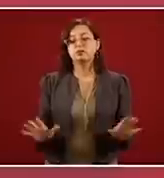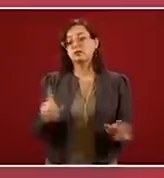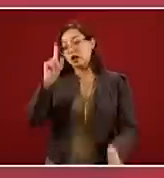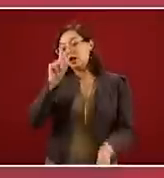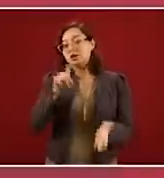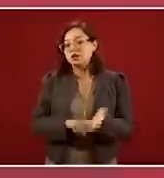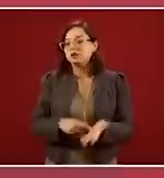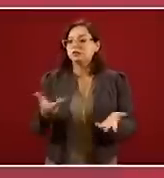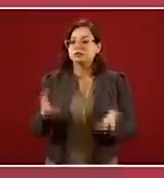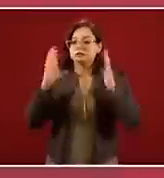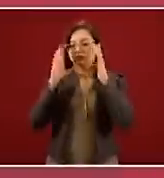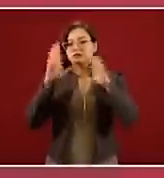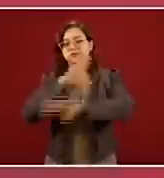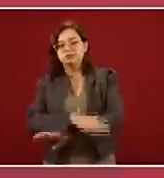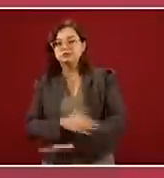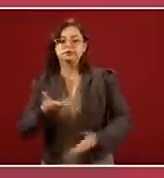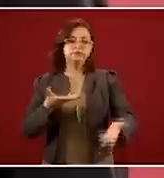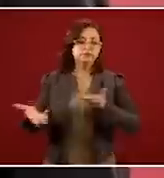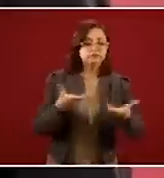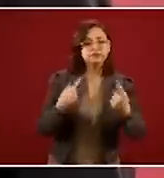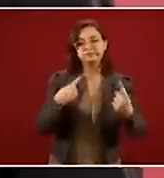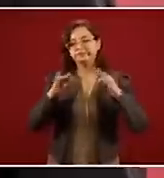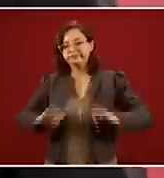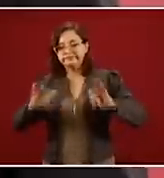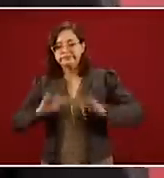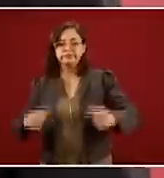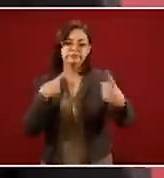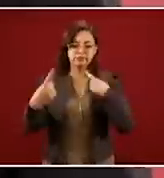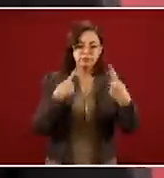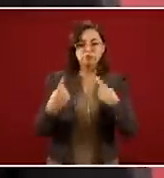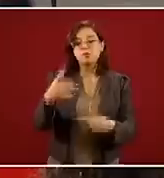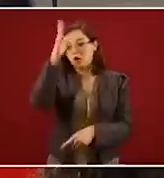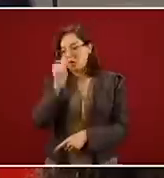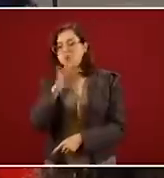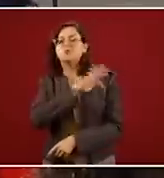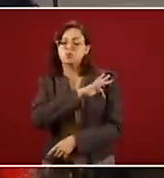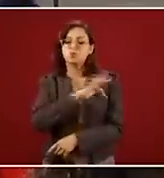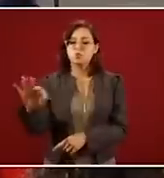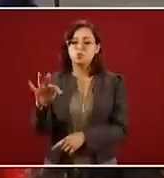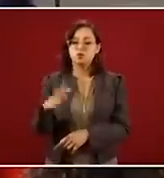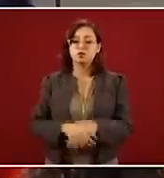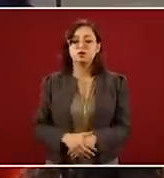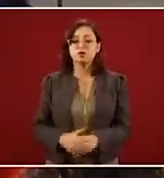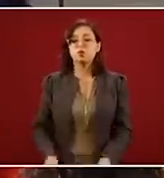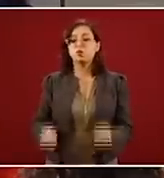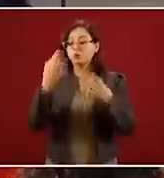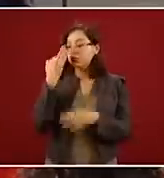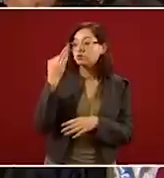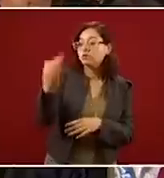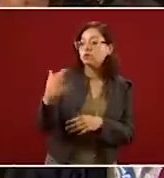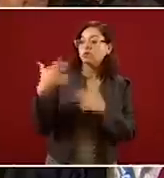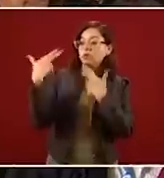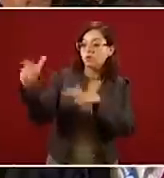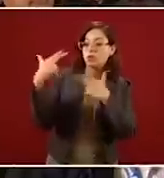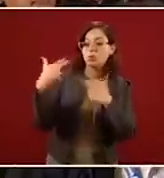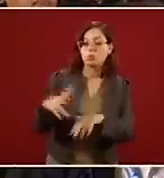serenan y buscan llegar a acuerdo, lo pueden conseguir. ¿Cuánto tiempo falta? A